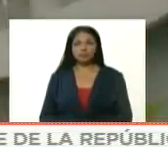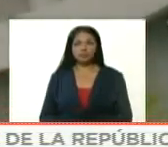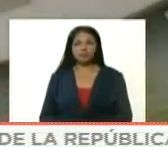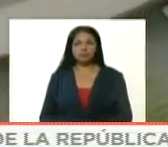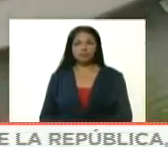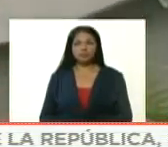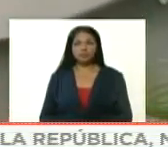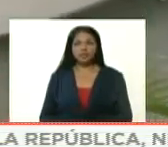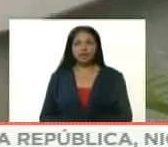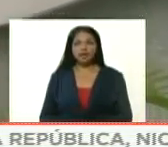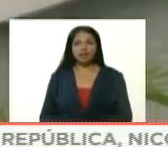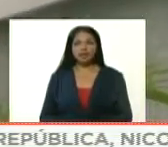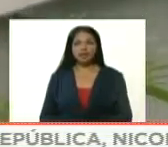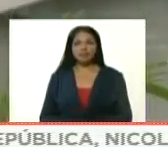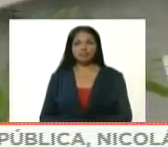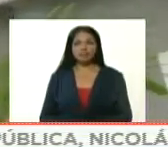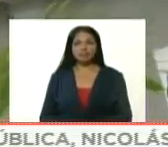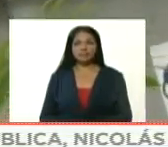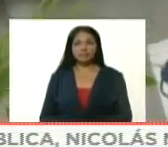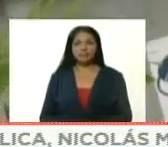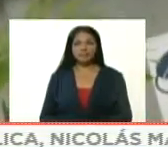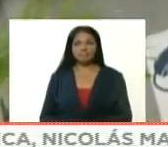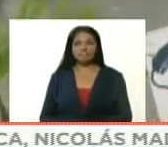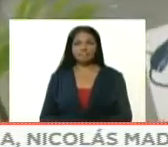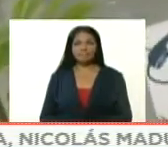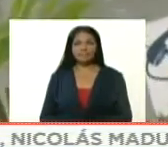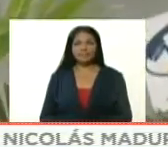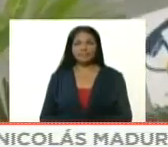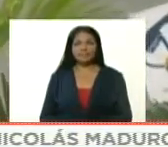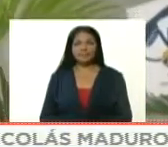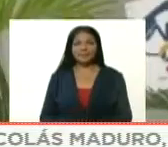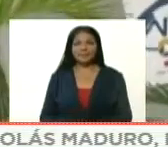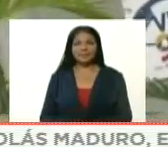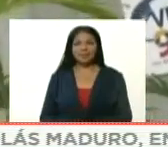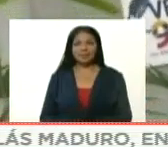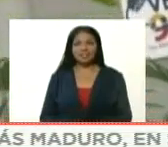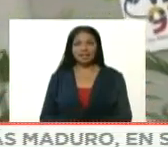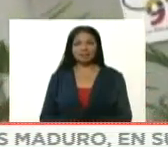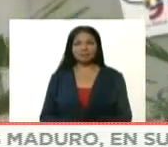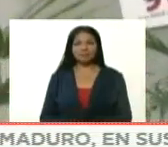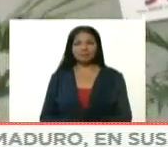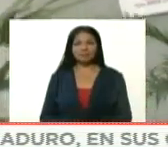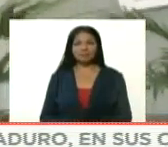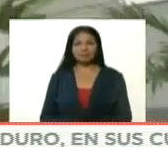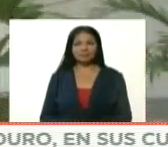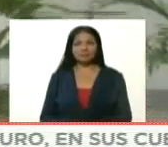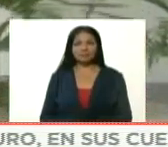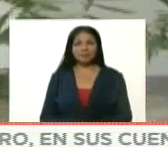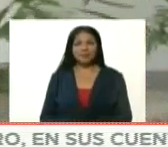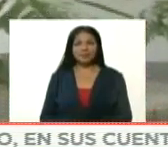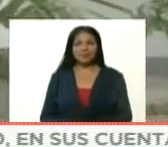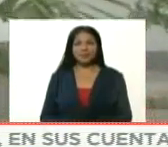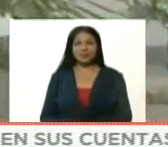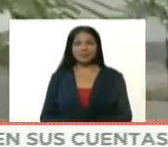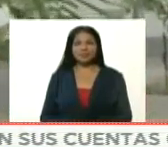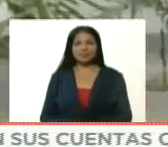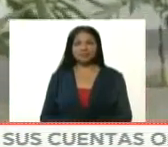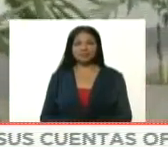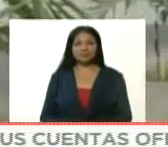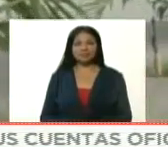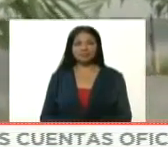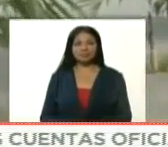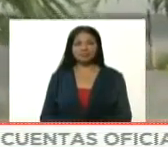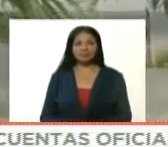Capital, nos encontramos en la antigua Torre Confinanza, procediendo a la inauguración de la